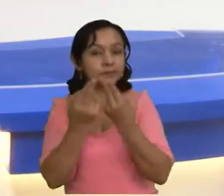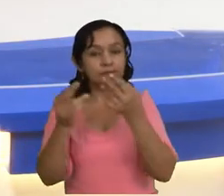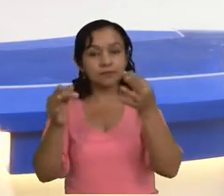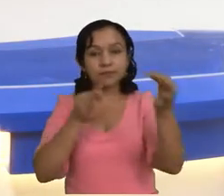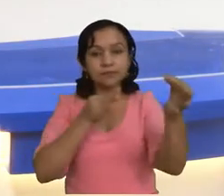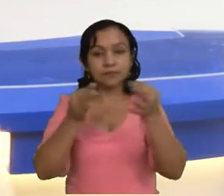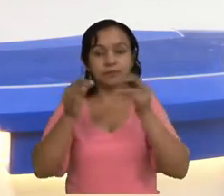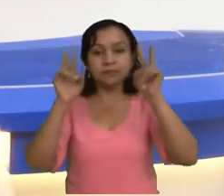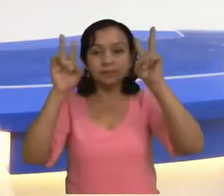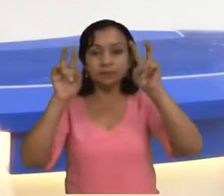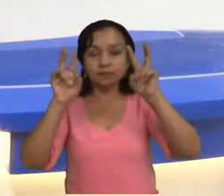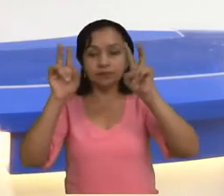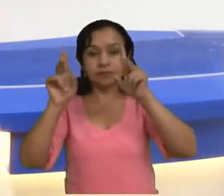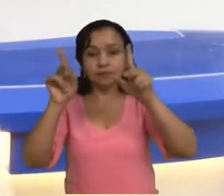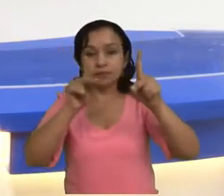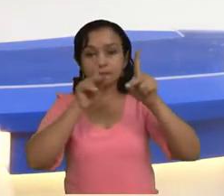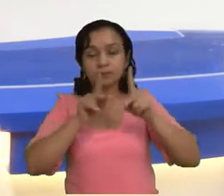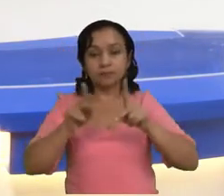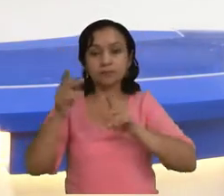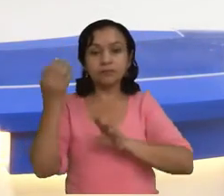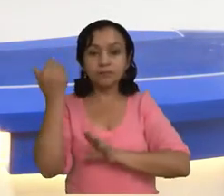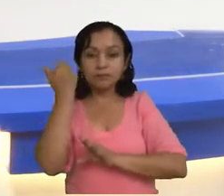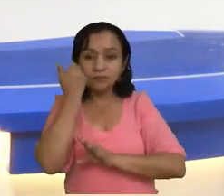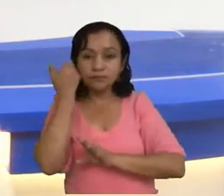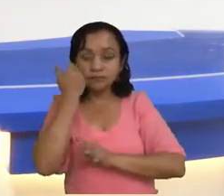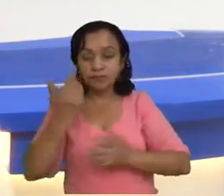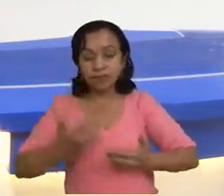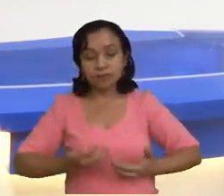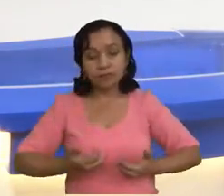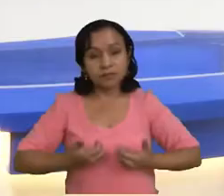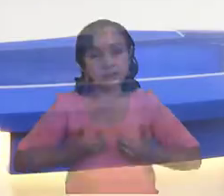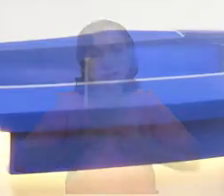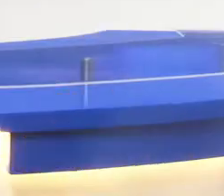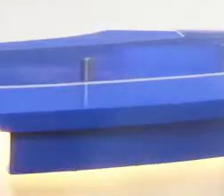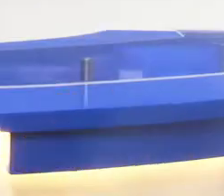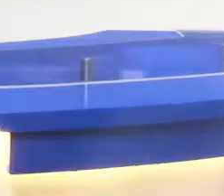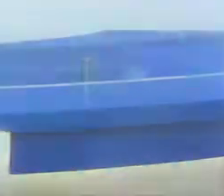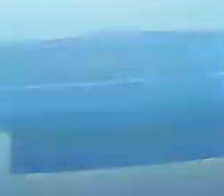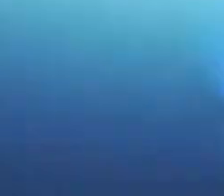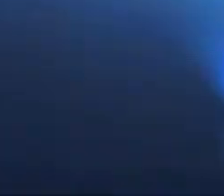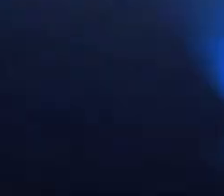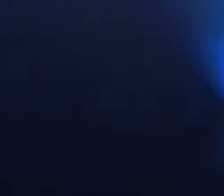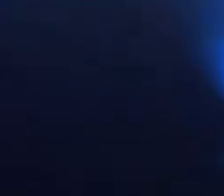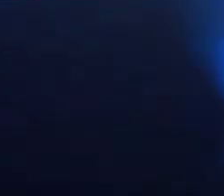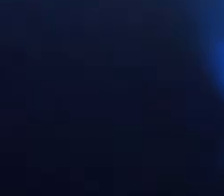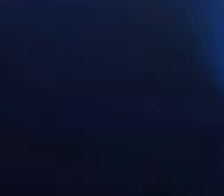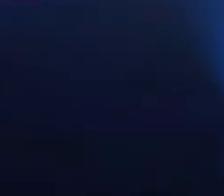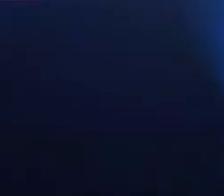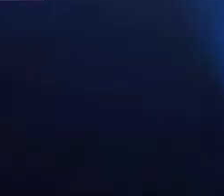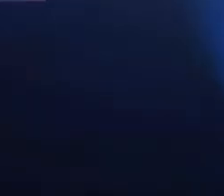temas relacionados a las personas que padecen algún tipo de cáncer. Veamos.